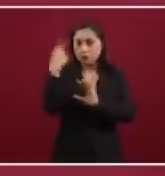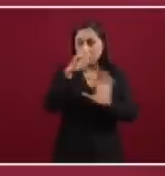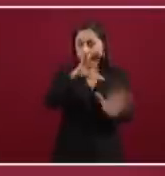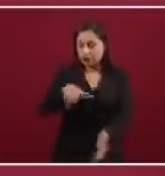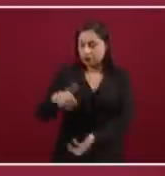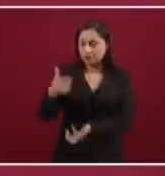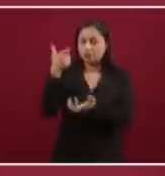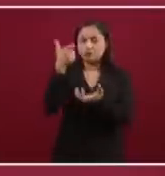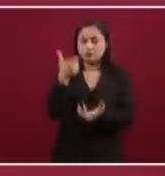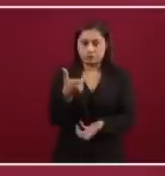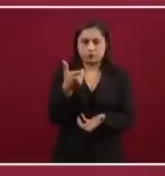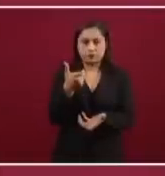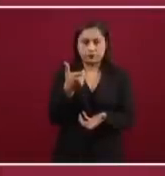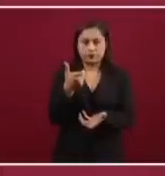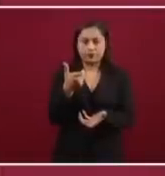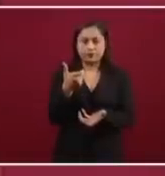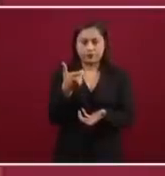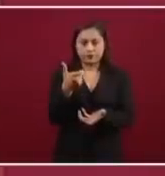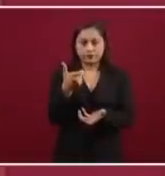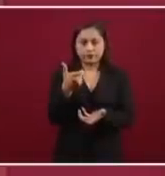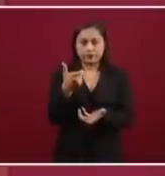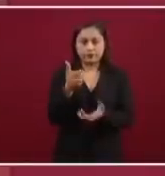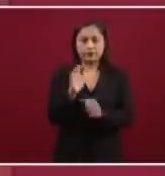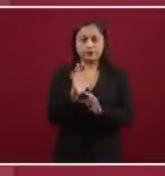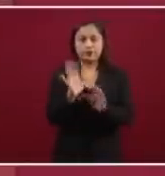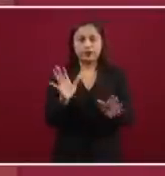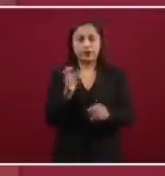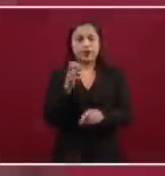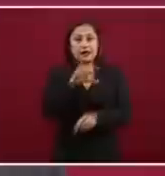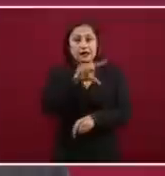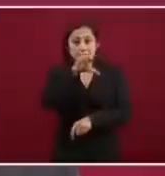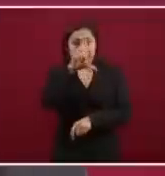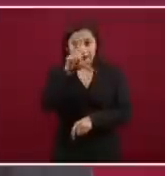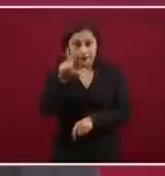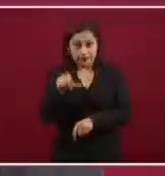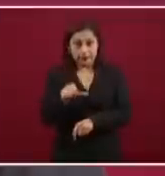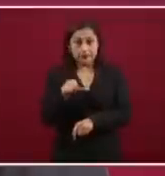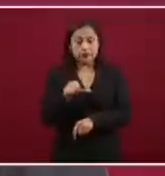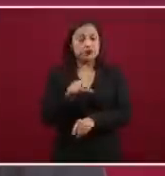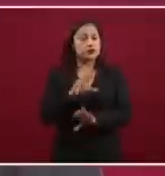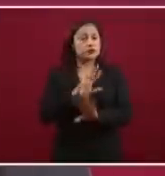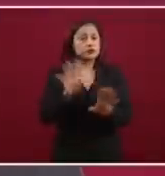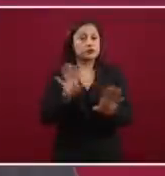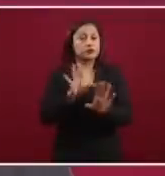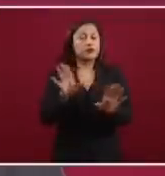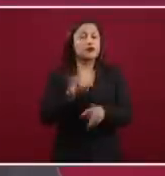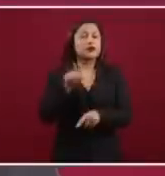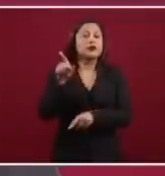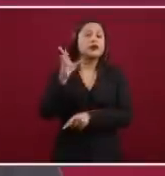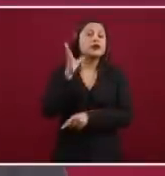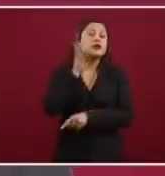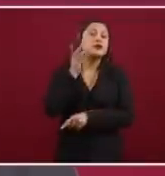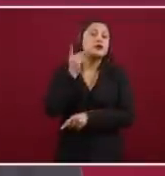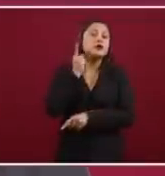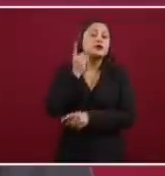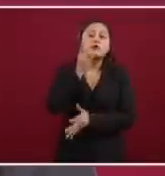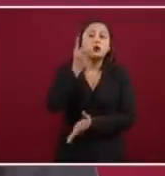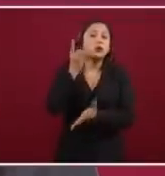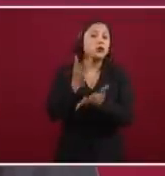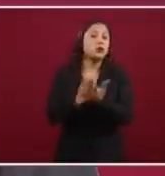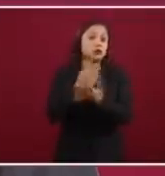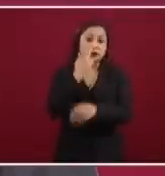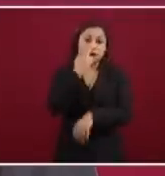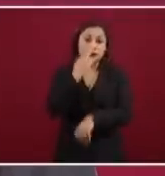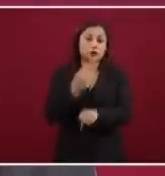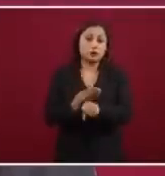ya es facultad exclusiva de la Cámara de Diputados, ya no interviene ni siquiera